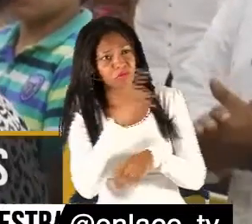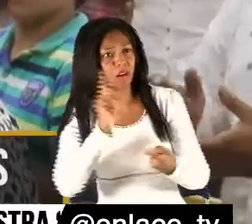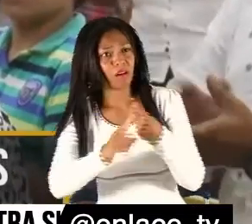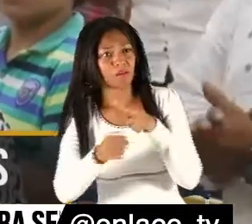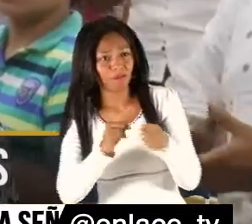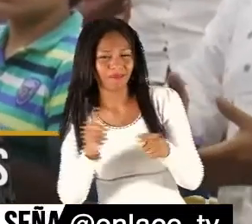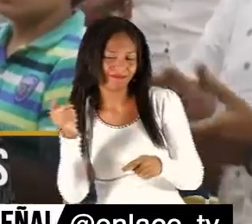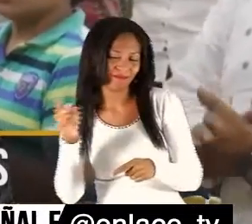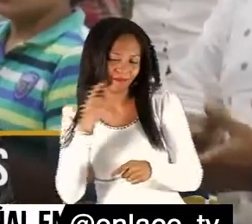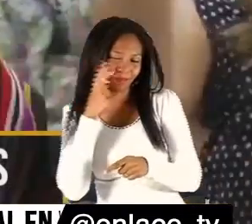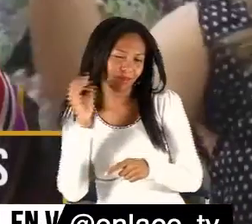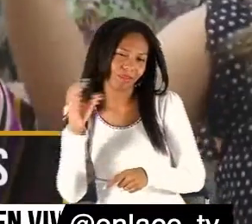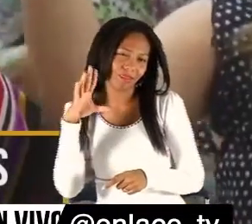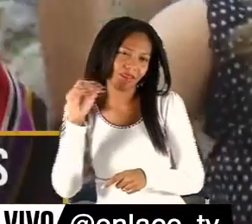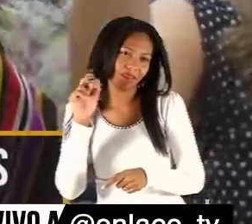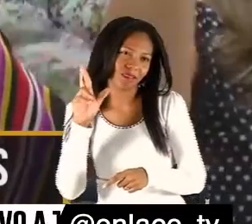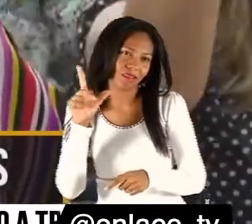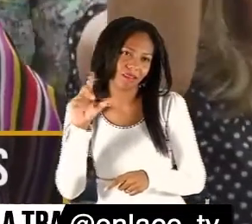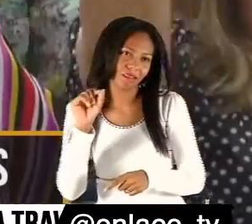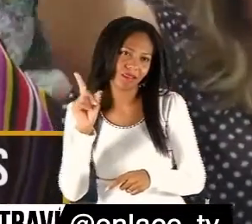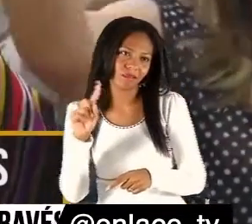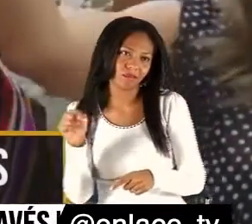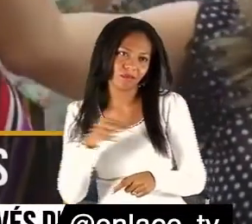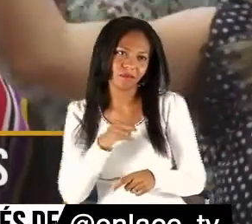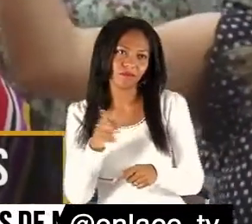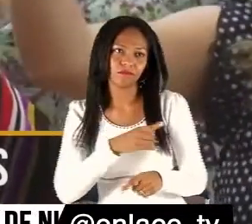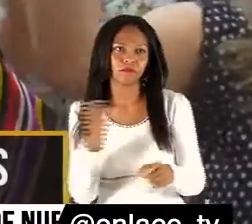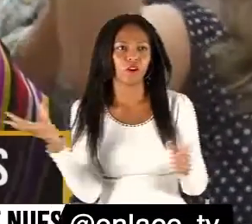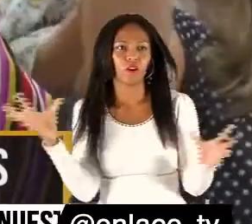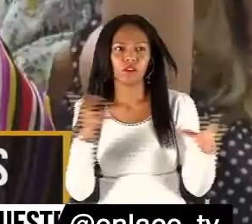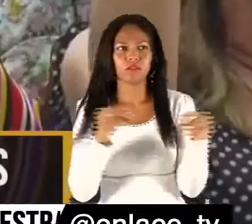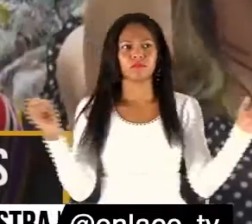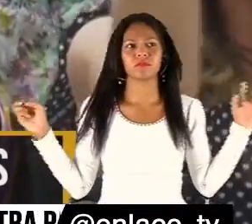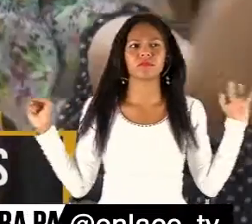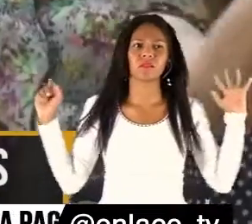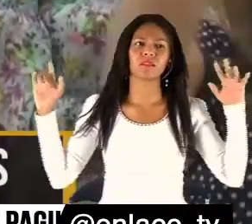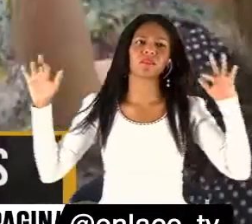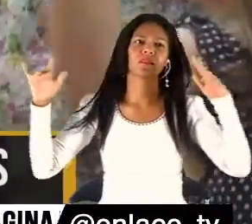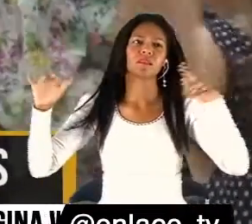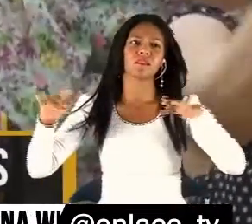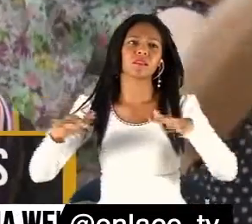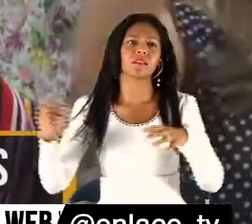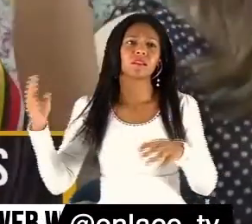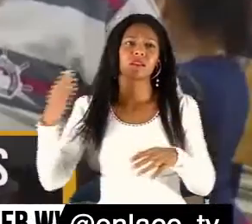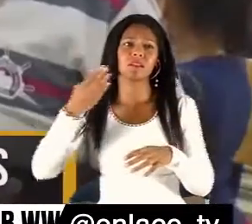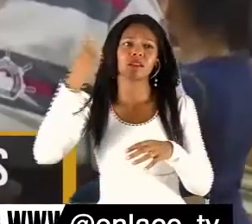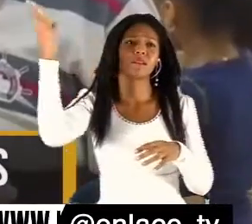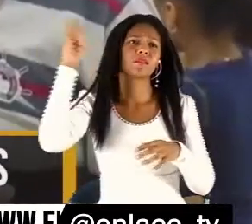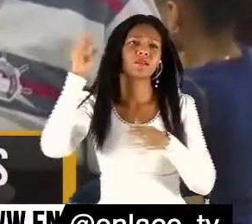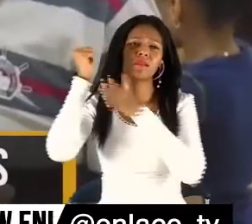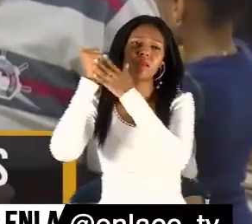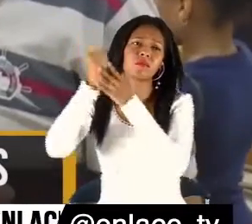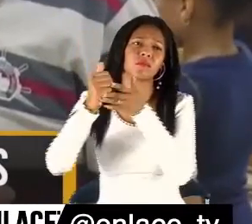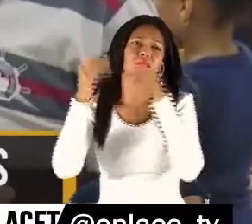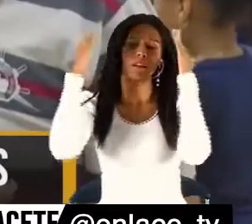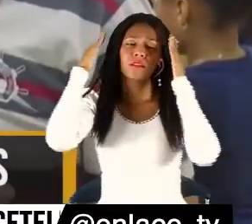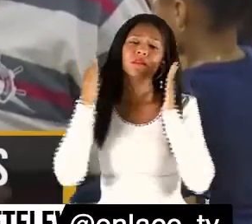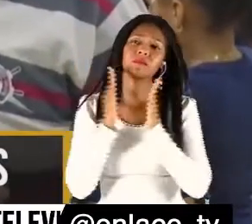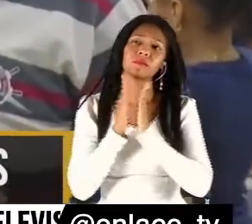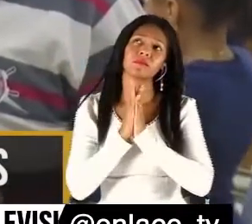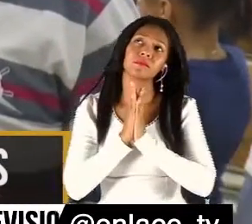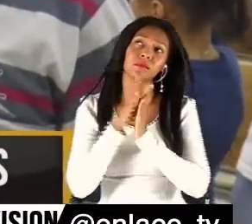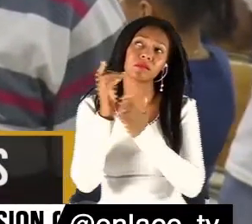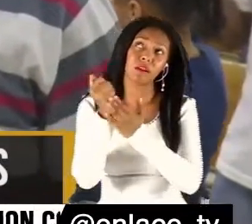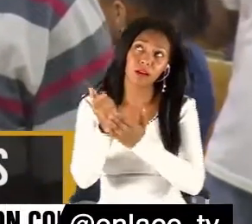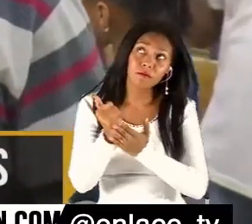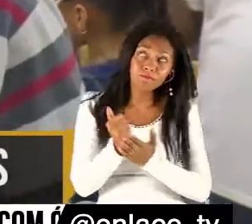Andrés, y queremos aquí hacer un acto de fe de que Dios todo misericordioso, que la Virgen nos va a devolver a Carlitos muy